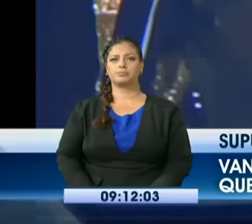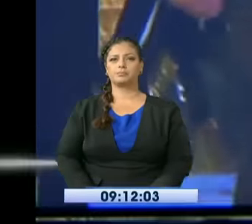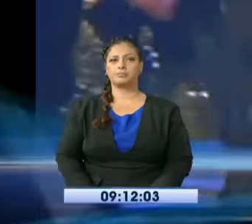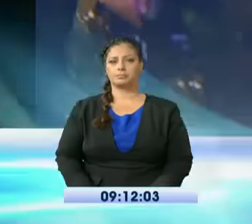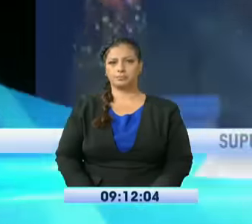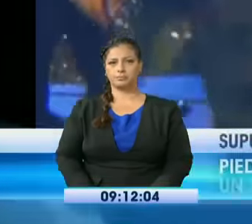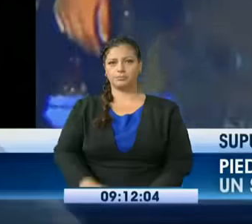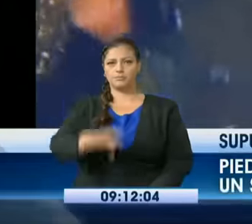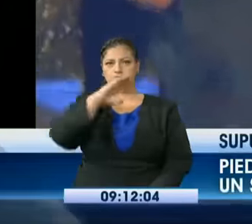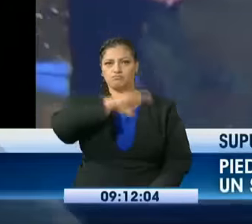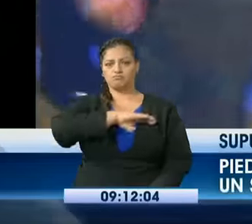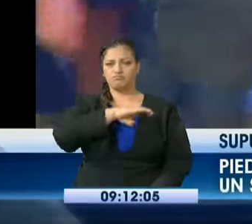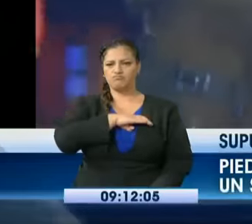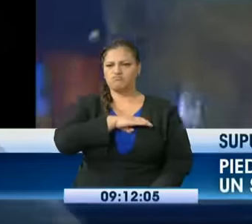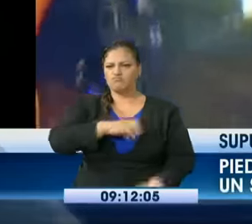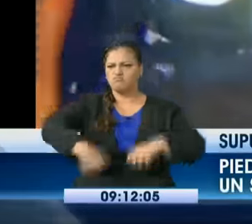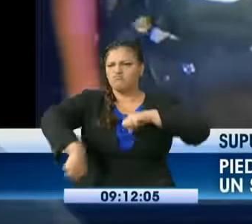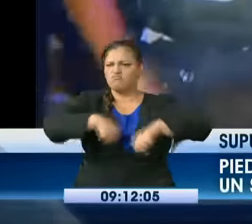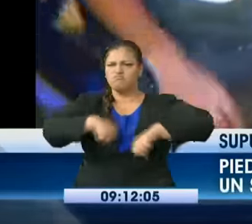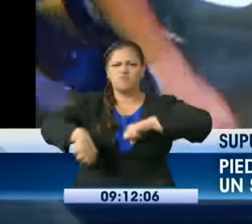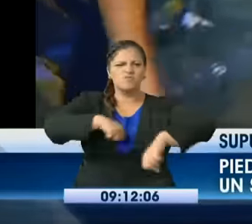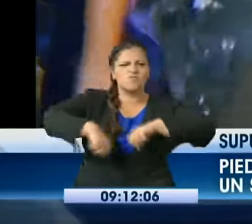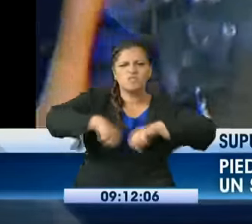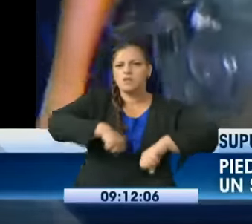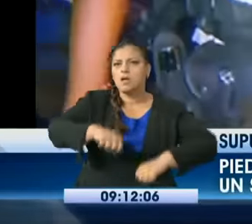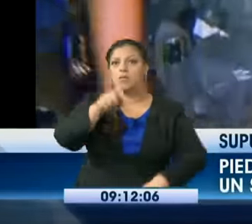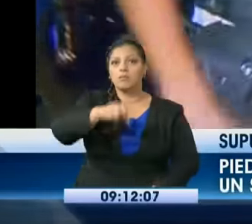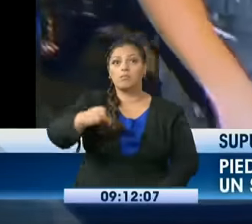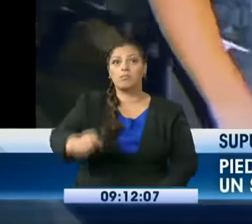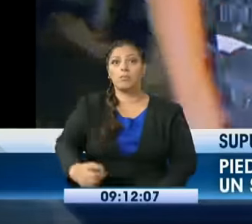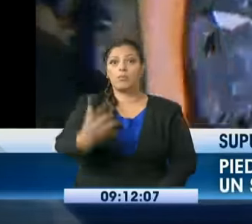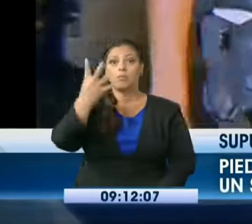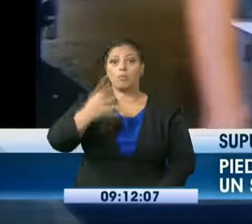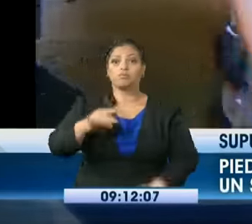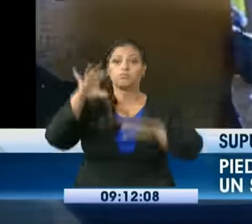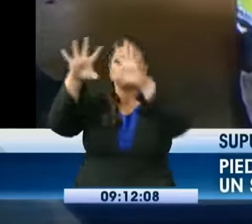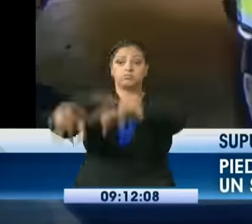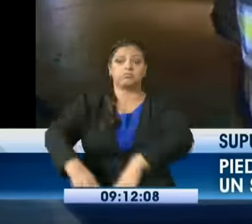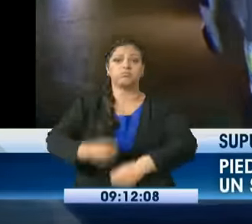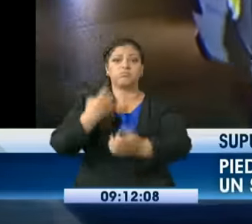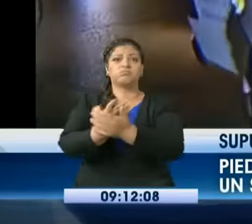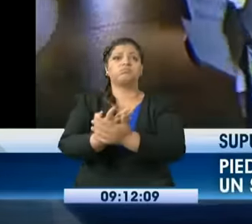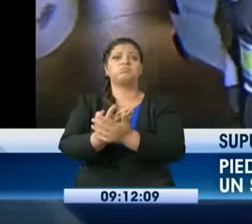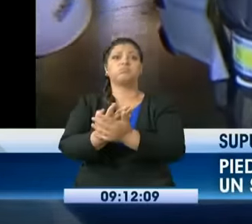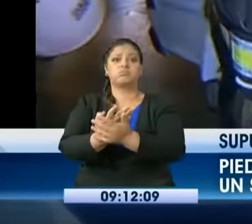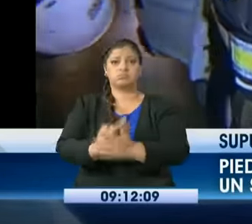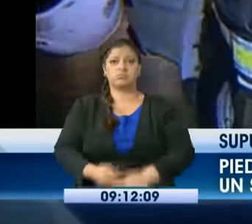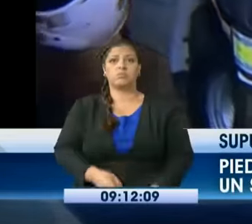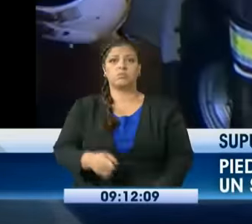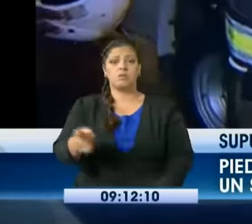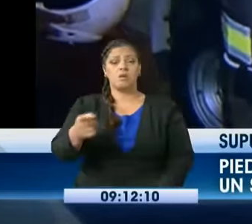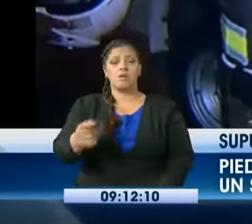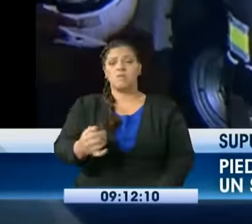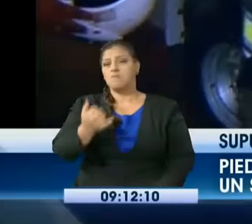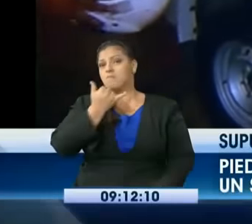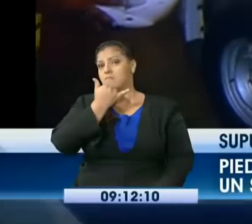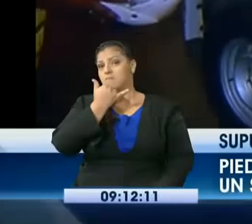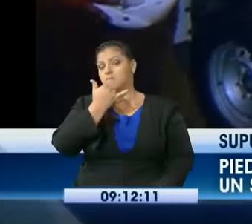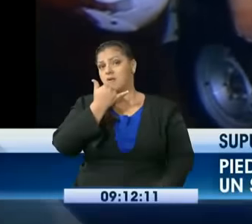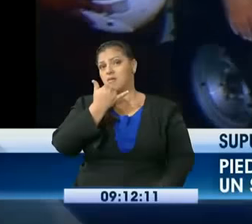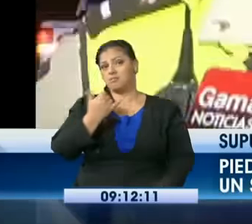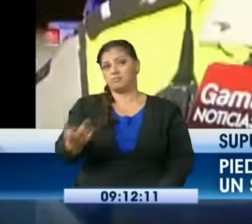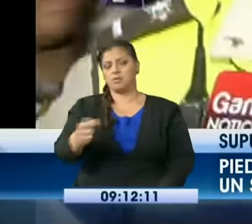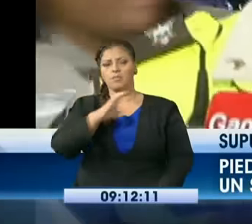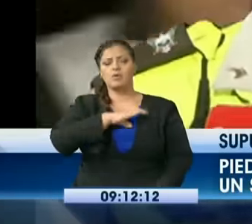Agentes policiales detuvieron a 4 hinchas acusados de agredir a un miembro uniformado, el mismo que habría pretendido evitar los